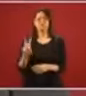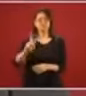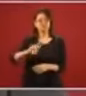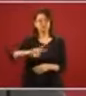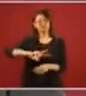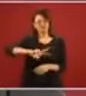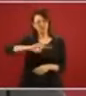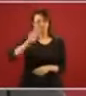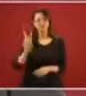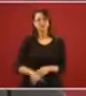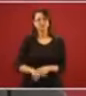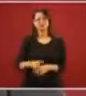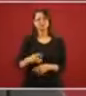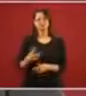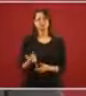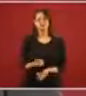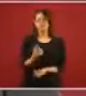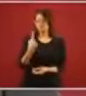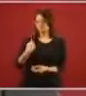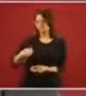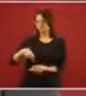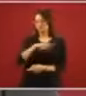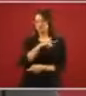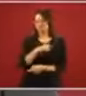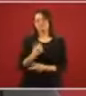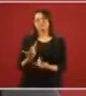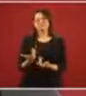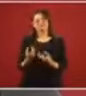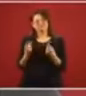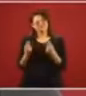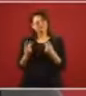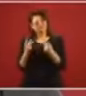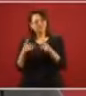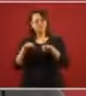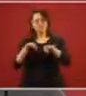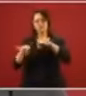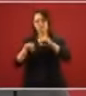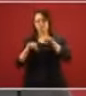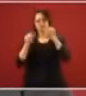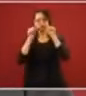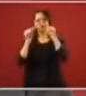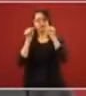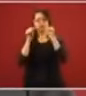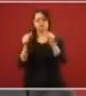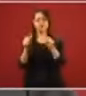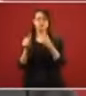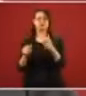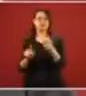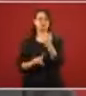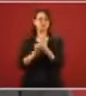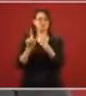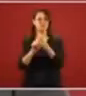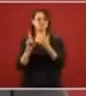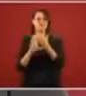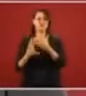que nos corresponde para evitarlo. Yo creo que